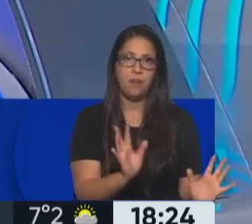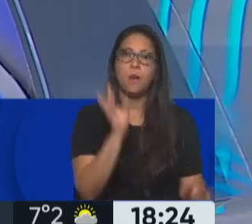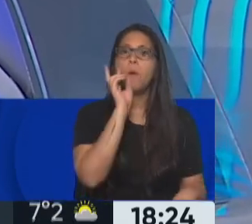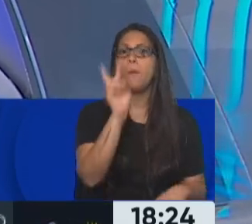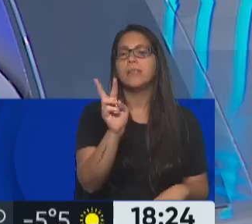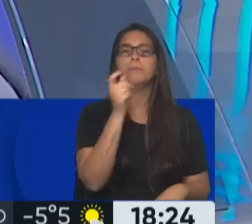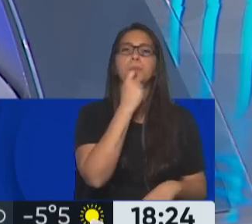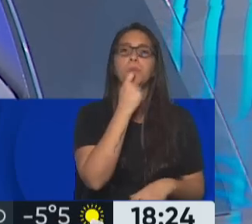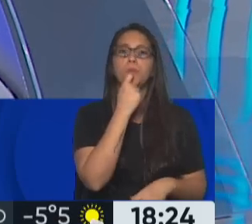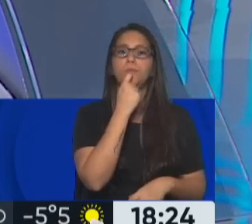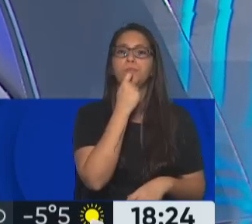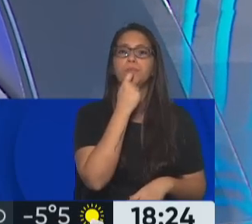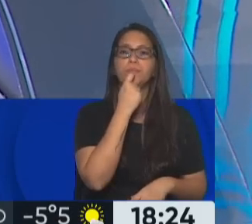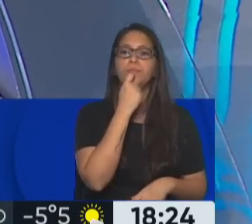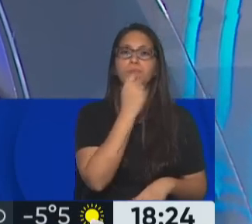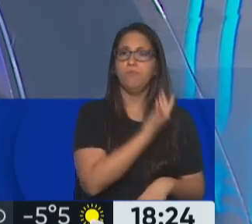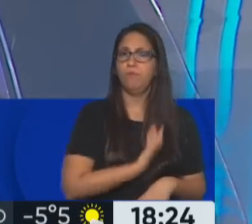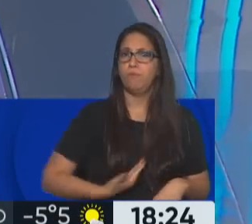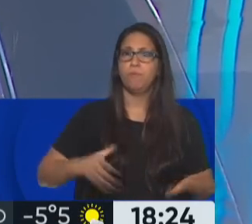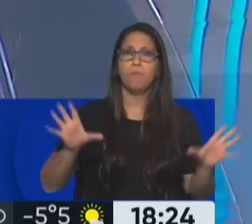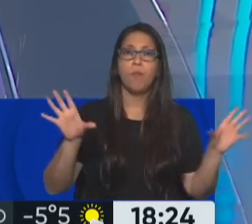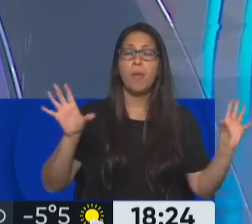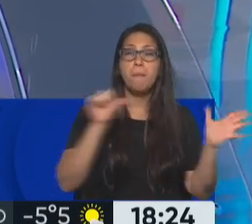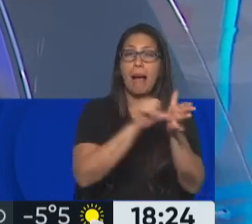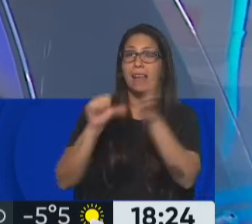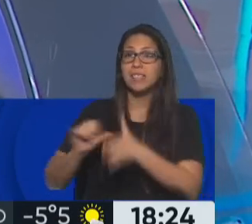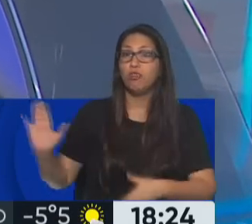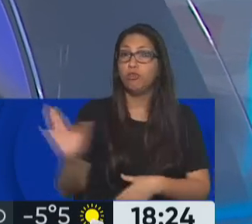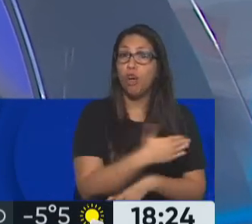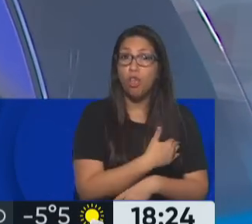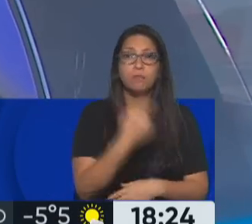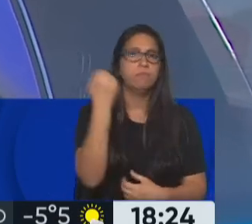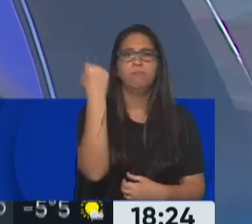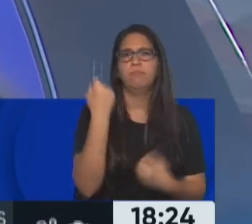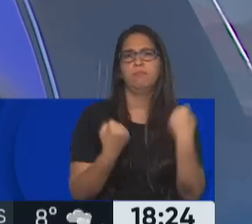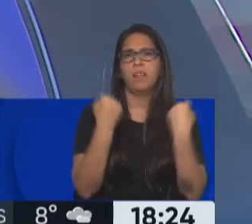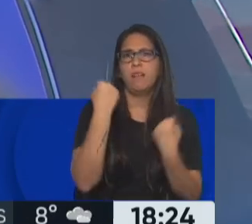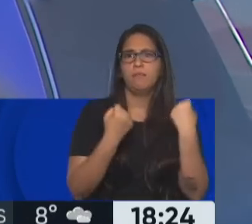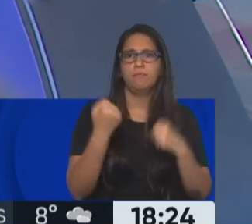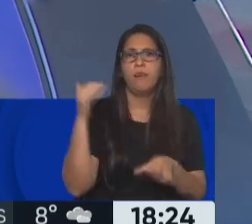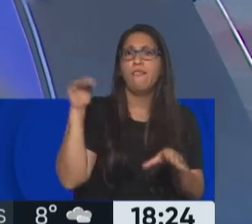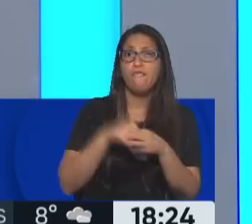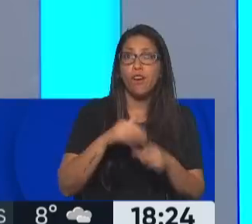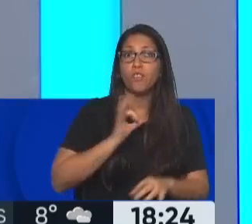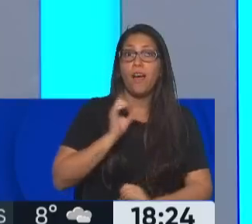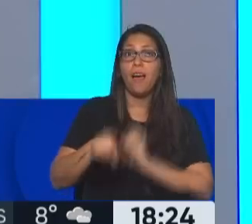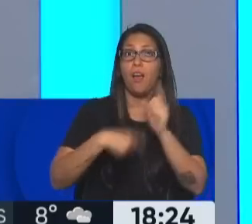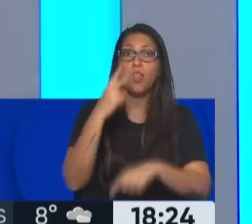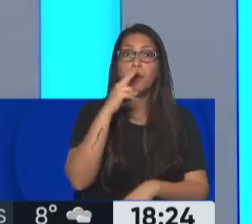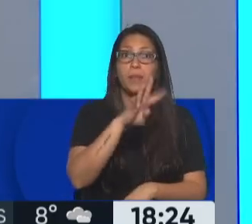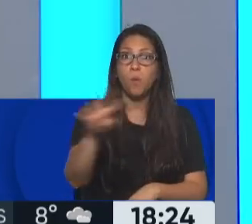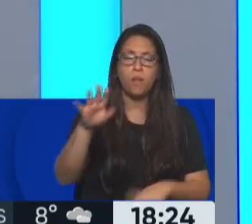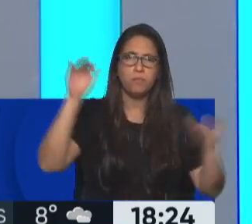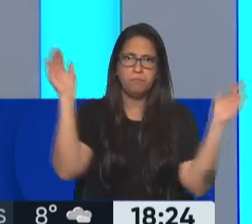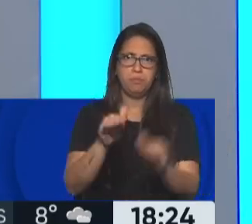los oficialismos de países desarrollados, el 100% perdió caudal de votos en 2024. Esto no había pasado